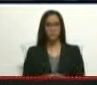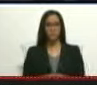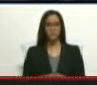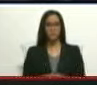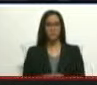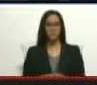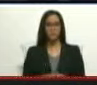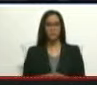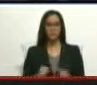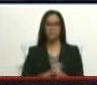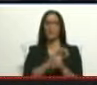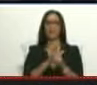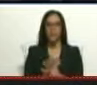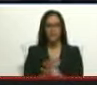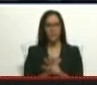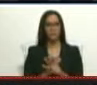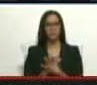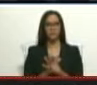pandemia,